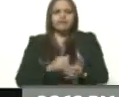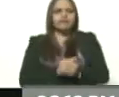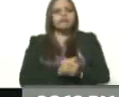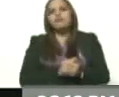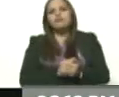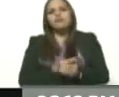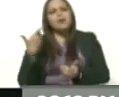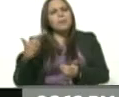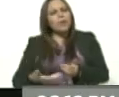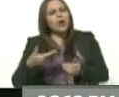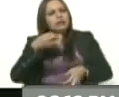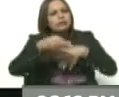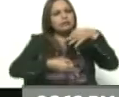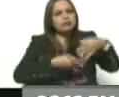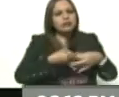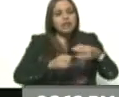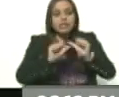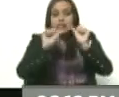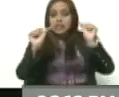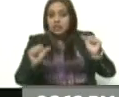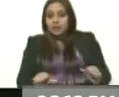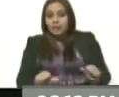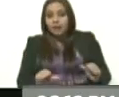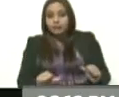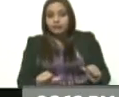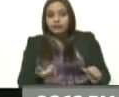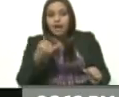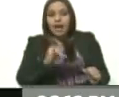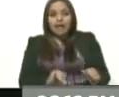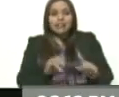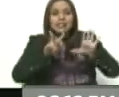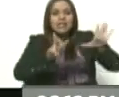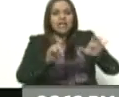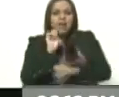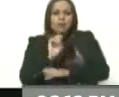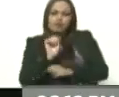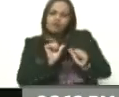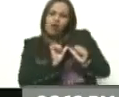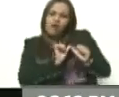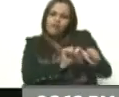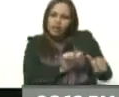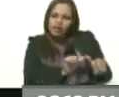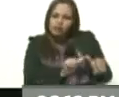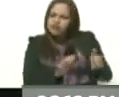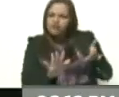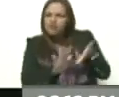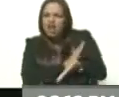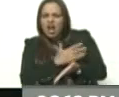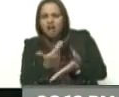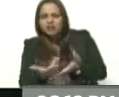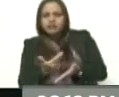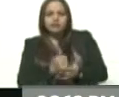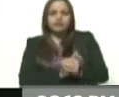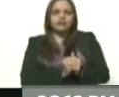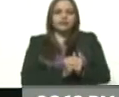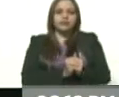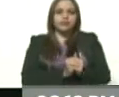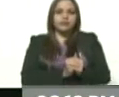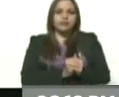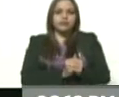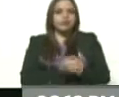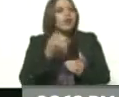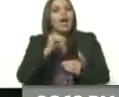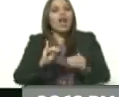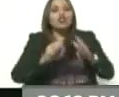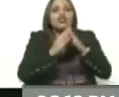importante resaltar que el sistema va a contar con 7 puntos fijos, donde va a estar